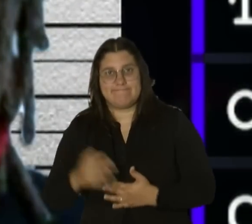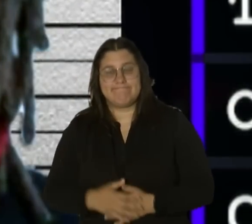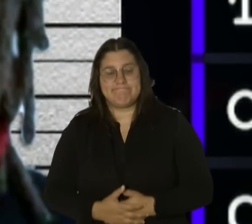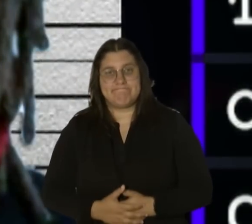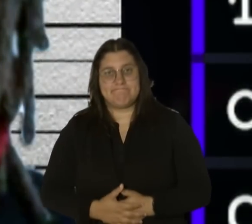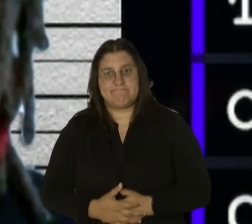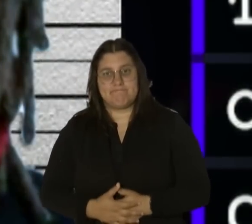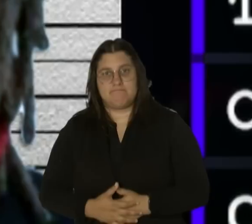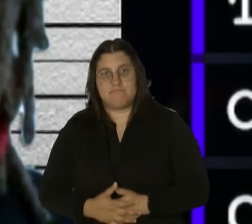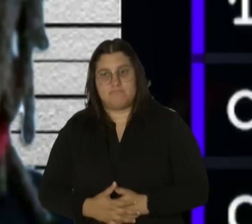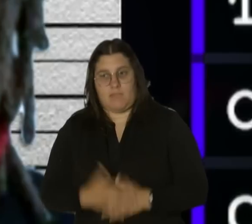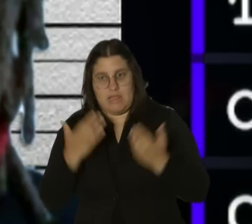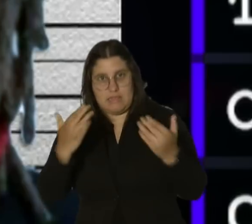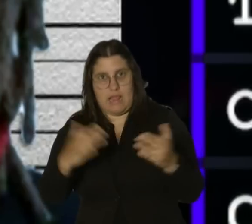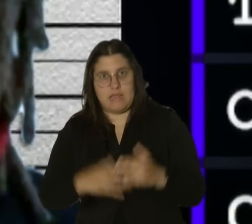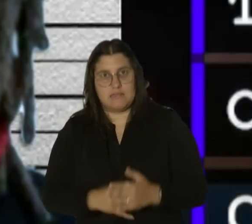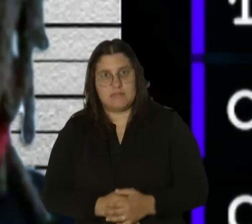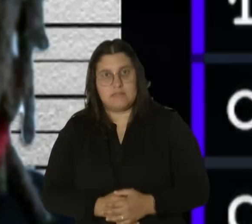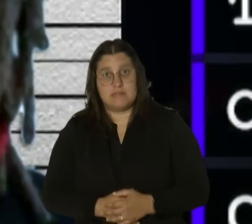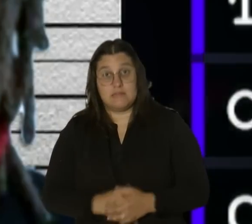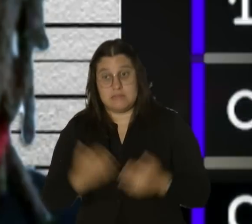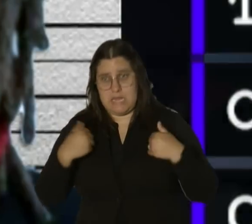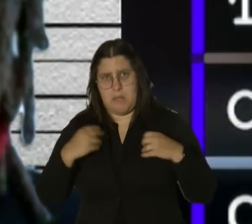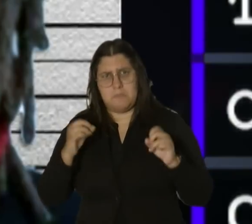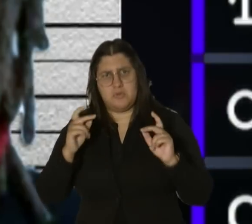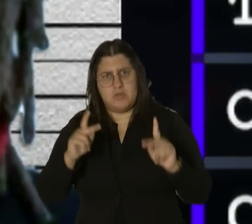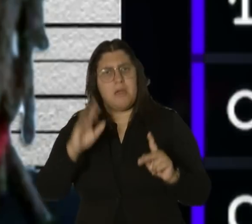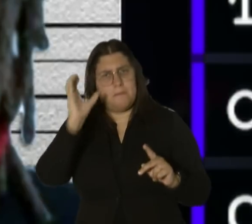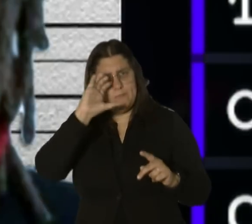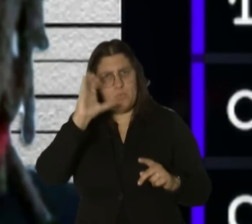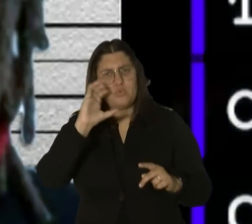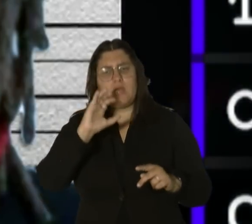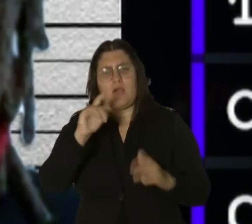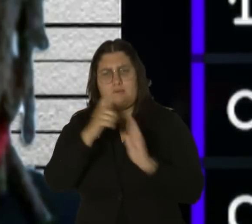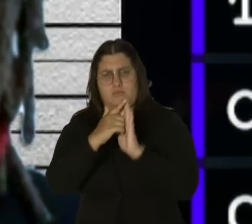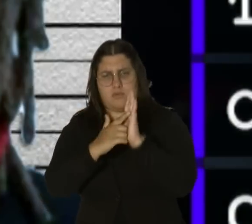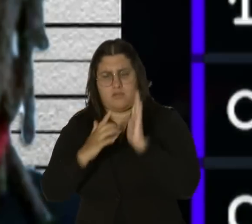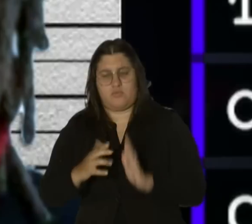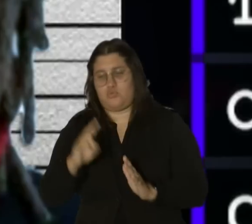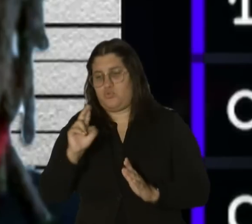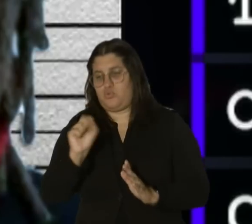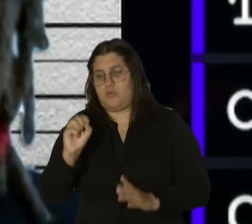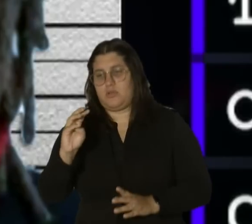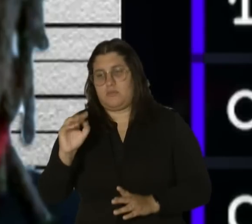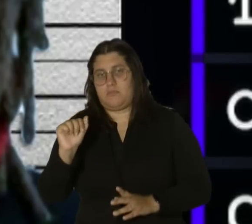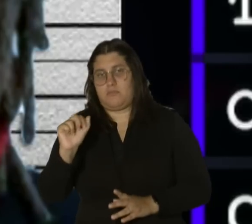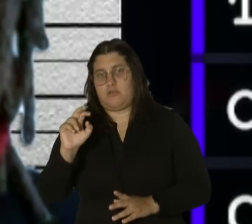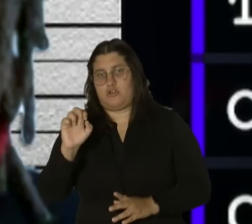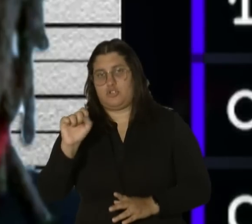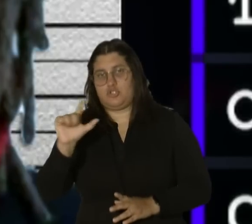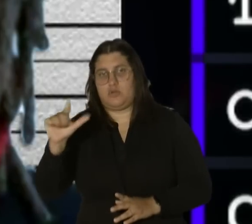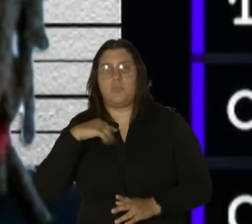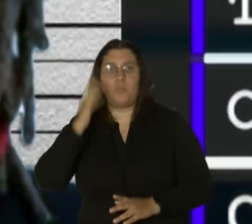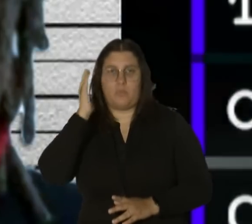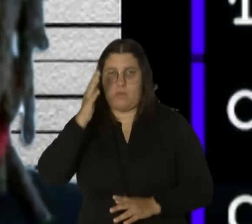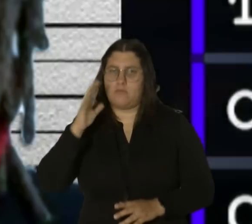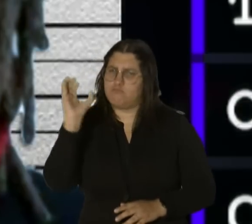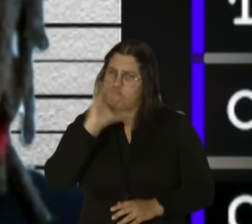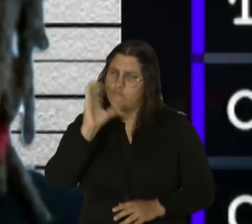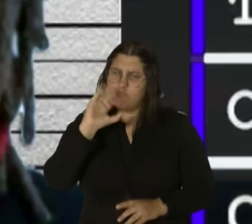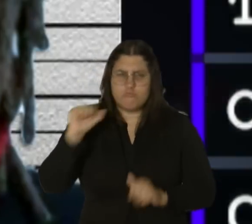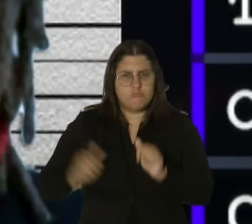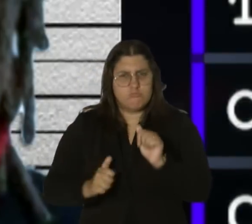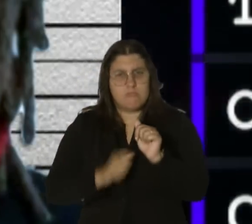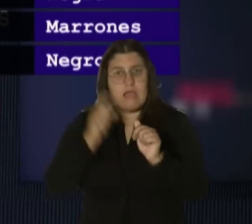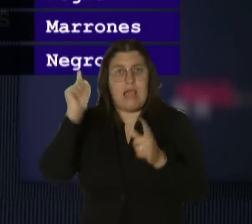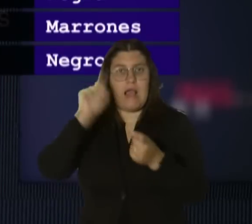entrégate. Tienes esa oportunidad también, búscate un abogado. El US Marshall no va a descansar hasta encontrarte Yankee. Y si usted sabe dónde se